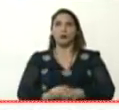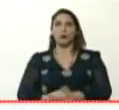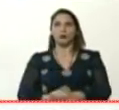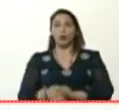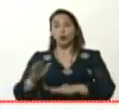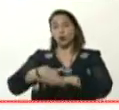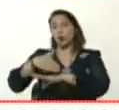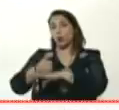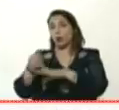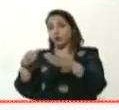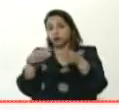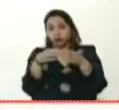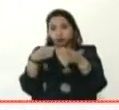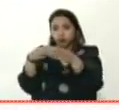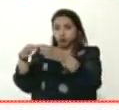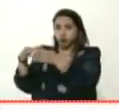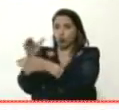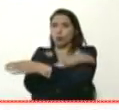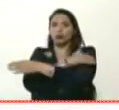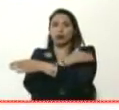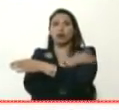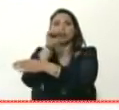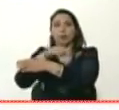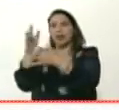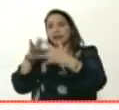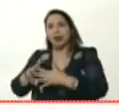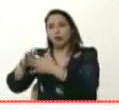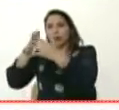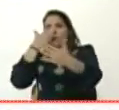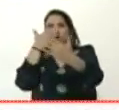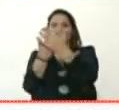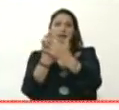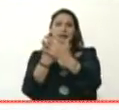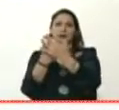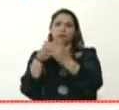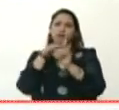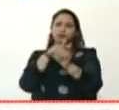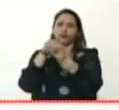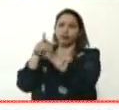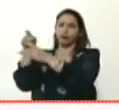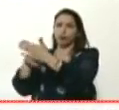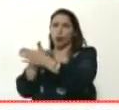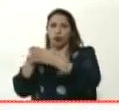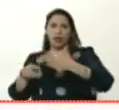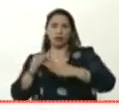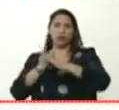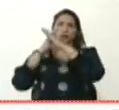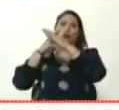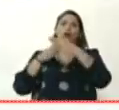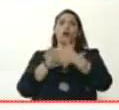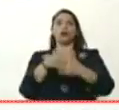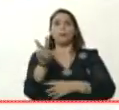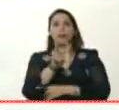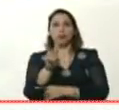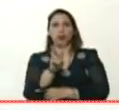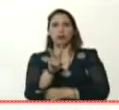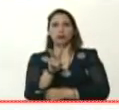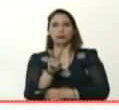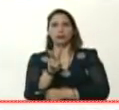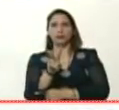de sectores opositores y de Estados Unidos que está al frente de los bloqueos y sanciones contra Venezuela.